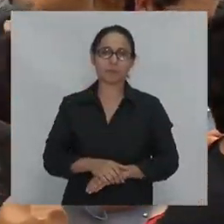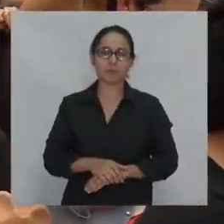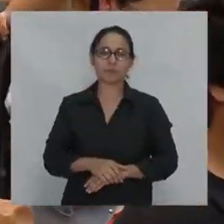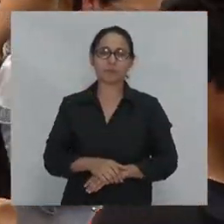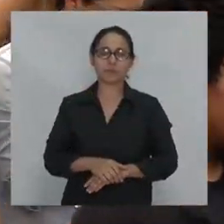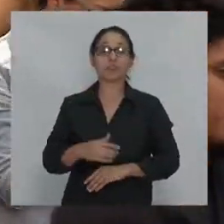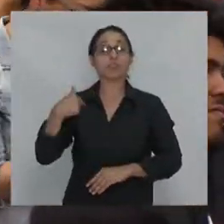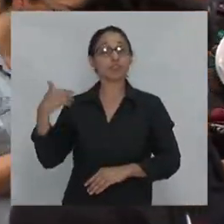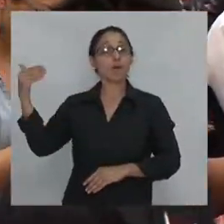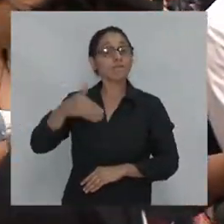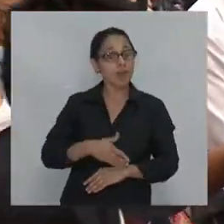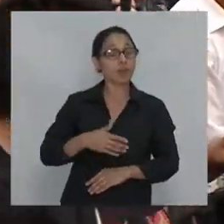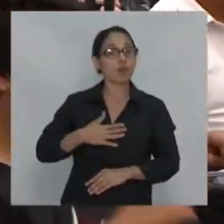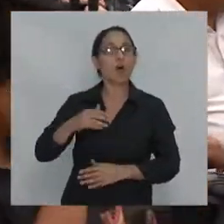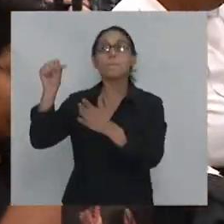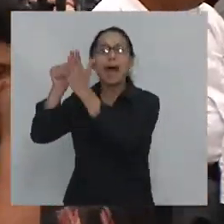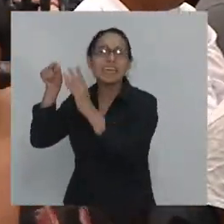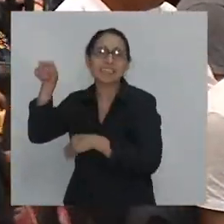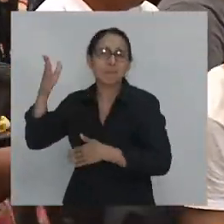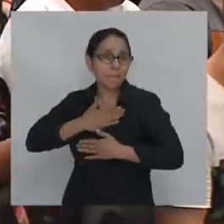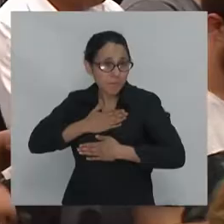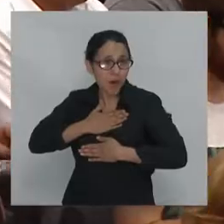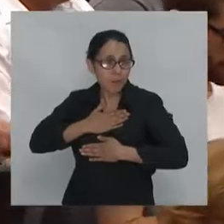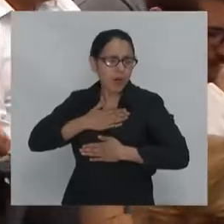vengo de un país azotado por la violencia.